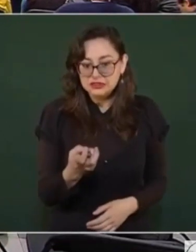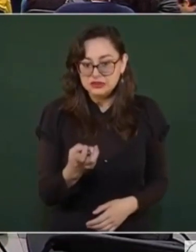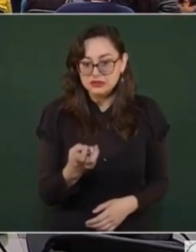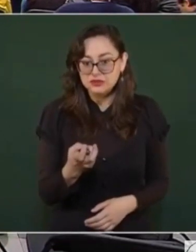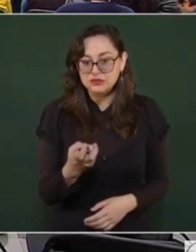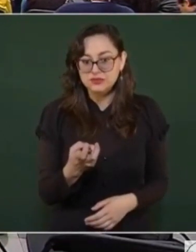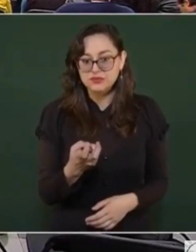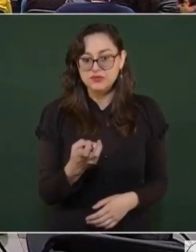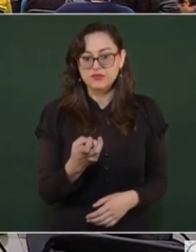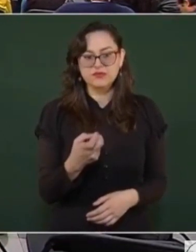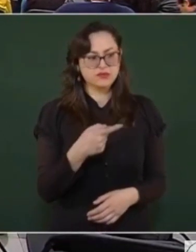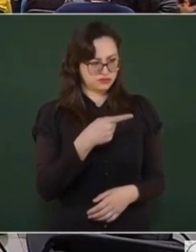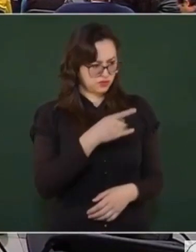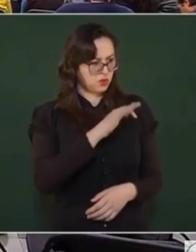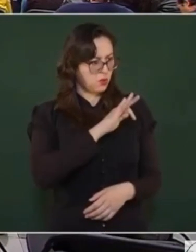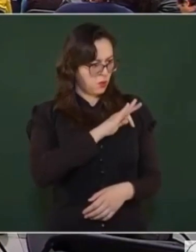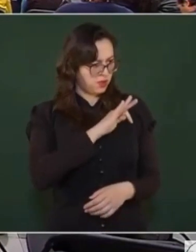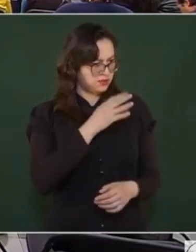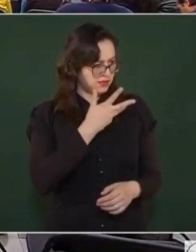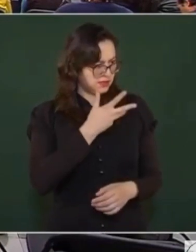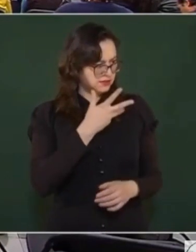¿No lo puedes volver a poner?